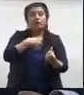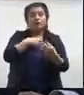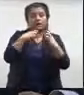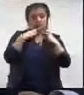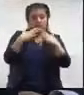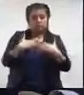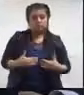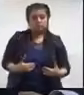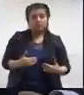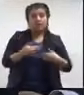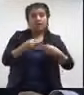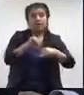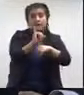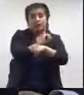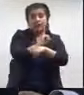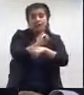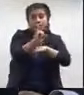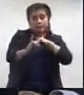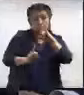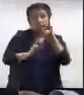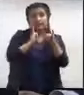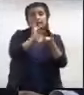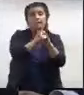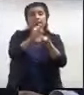e informática.